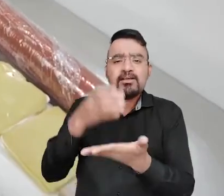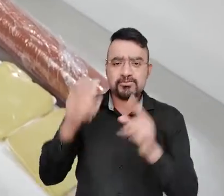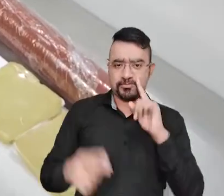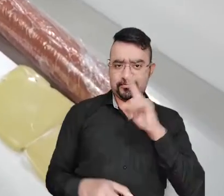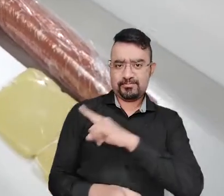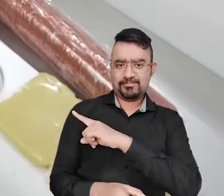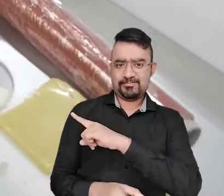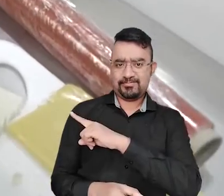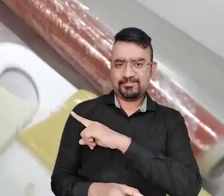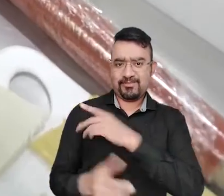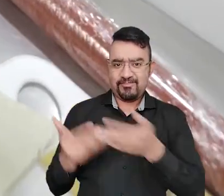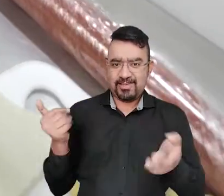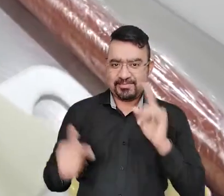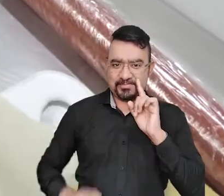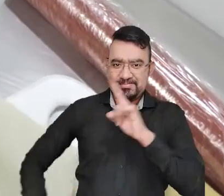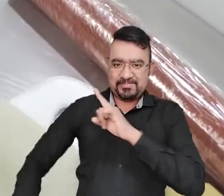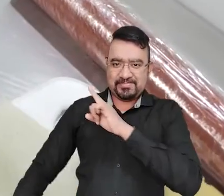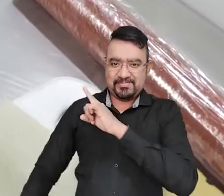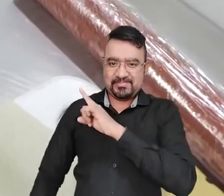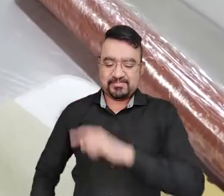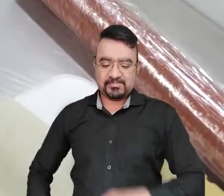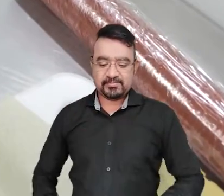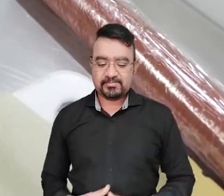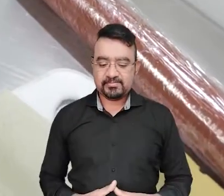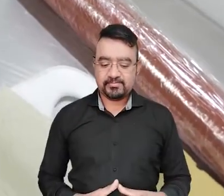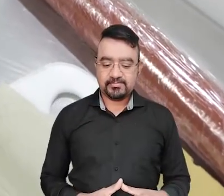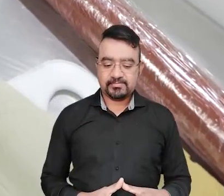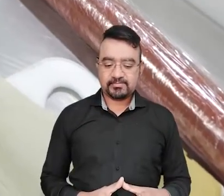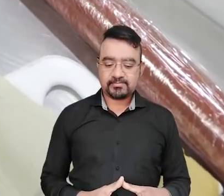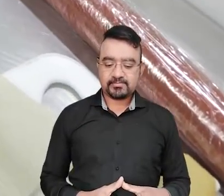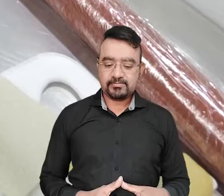Mira que es muy fácil, mira. Va quedando compacta la masa.